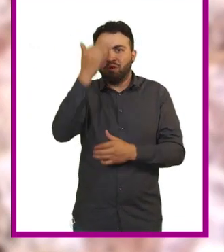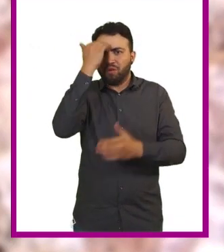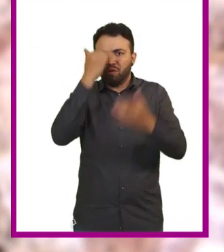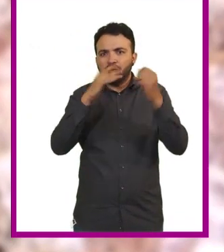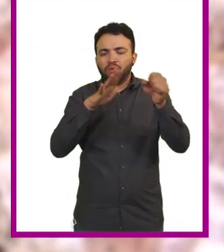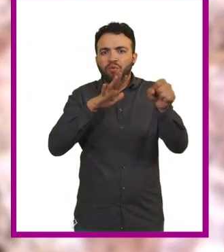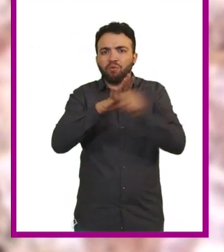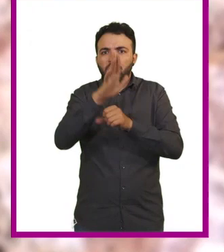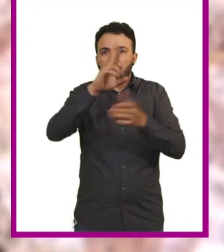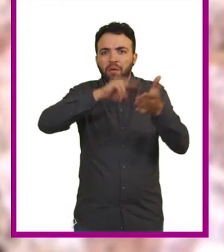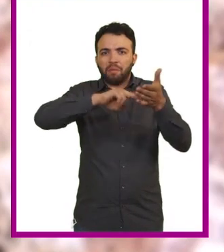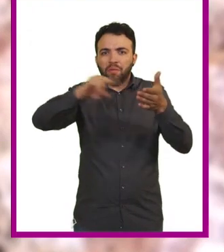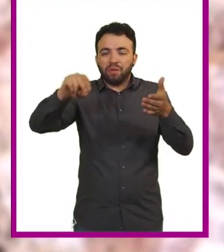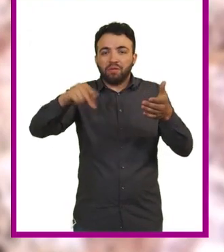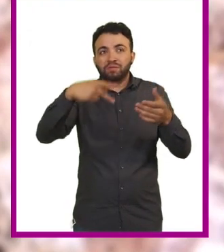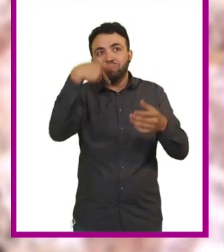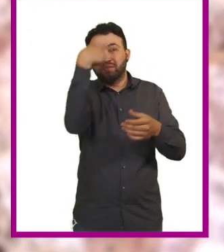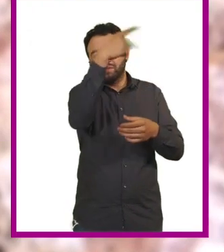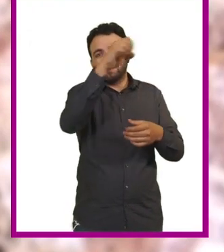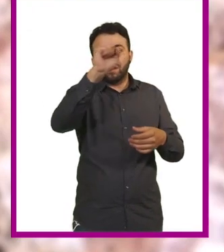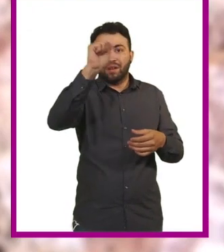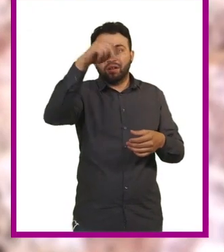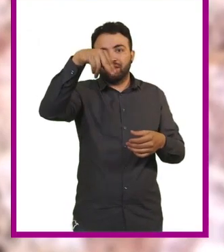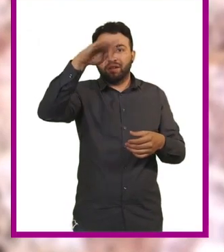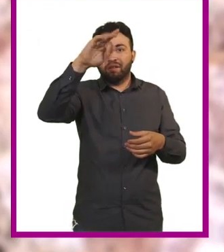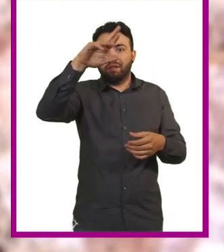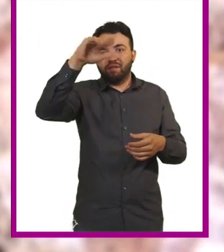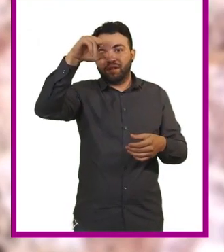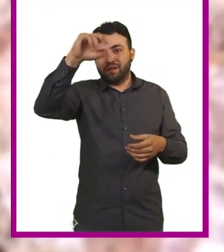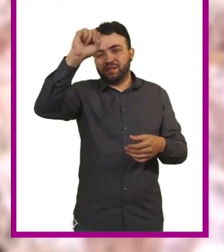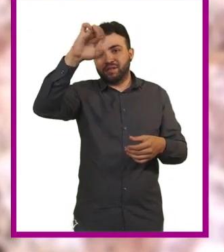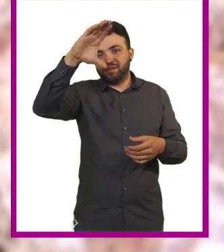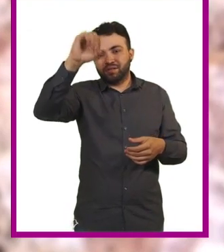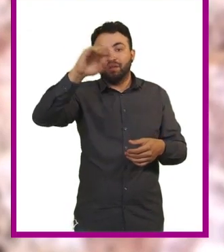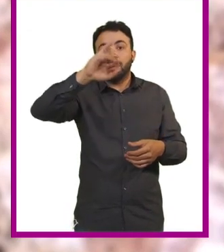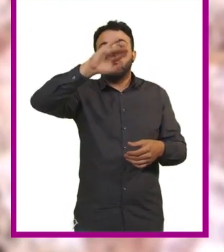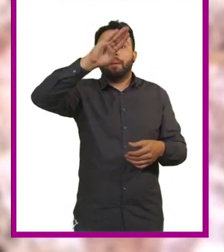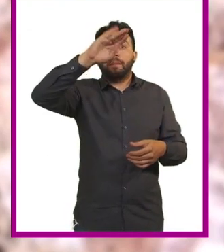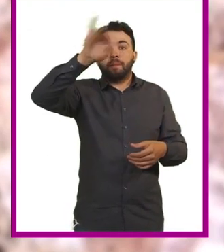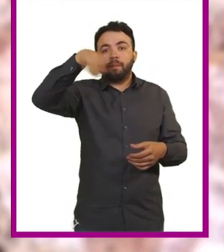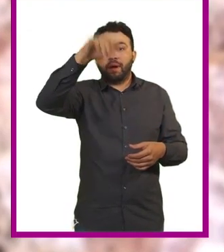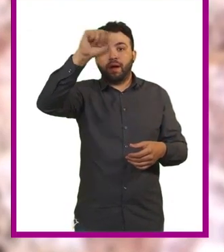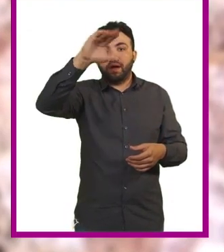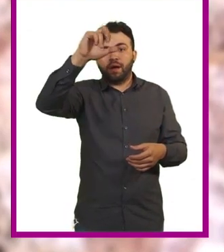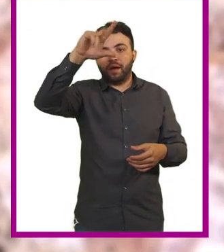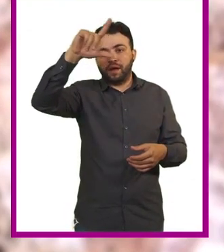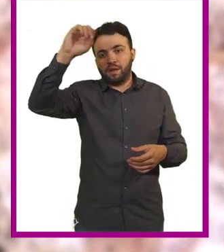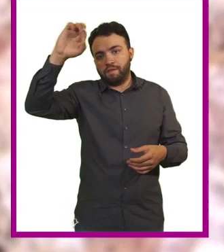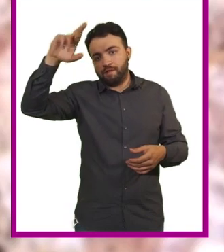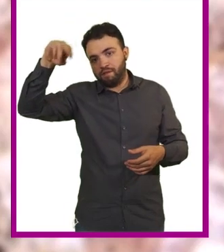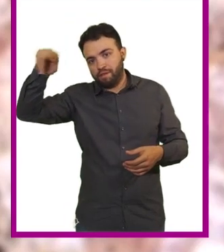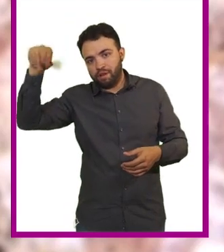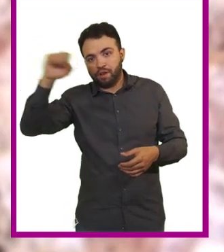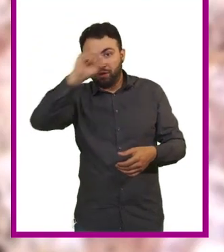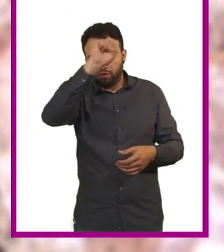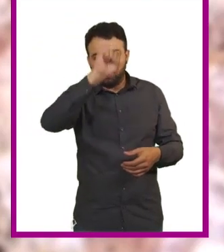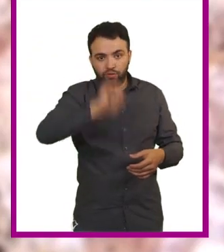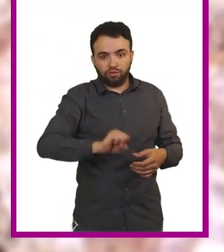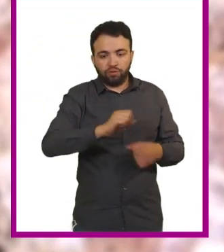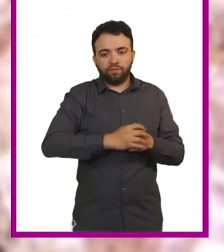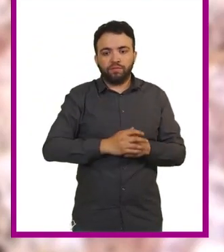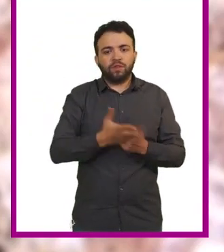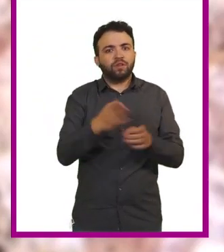ubican en la Sierra de San Francisco, en Baja California Sur, de la mano de una de las especialistas que dedicó la mayor parte de su vida a estudiarlas